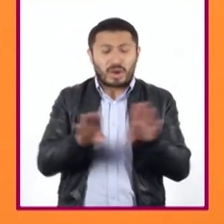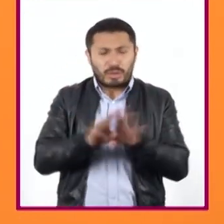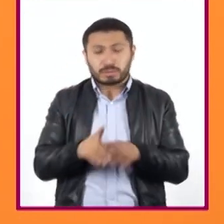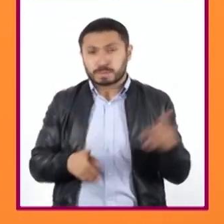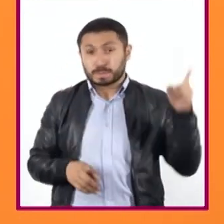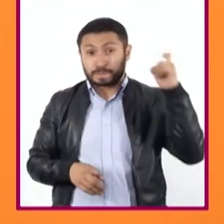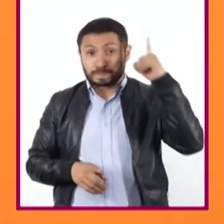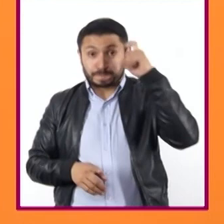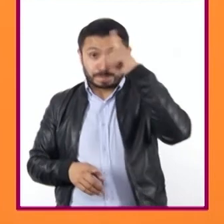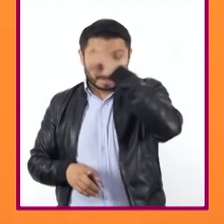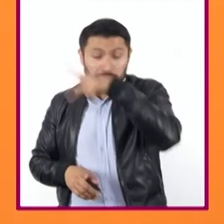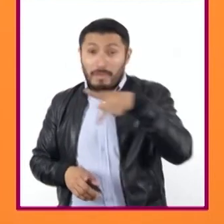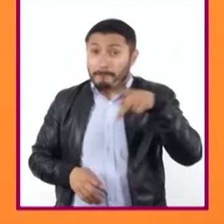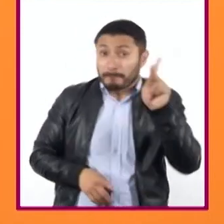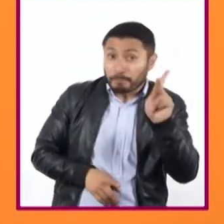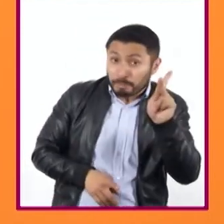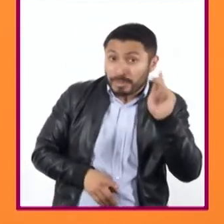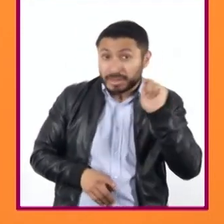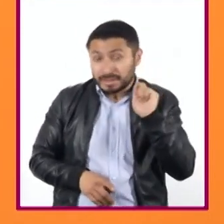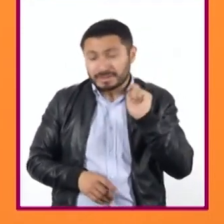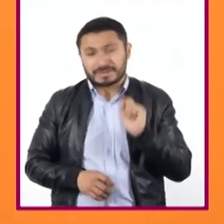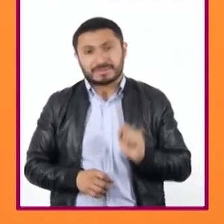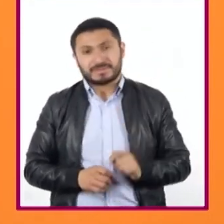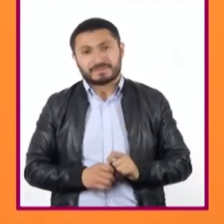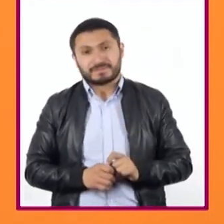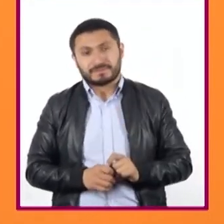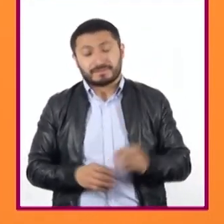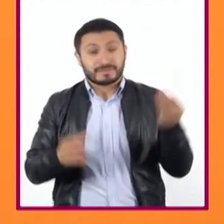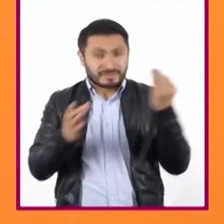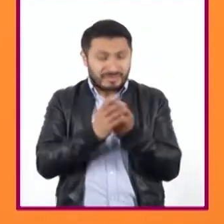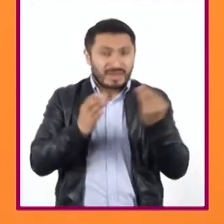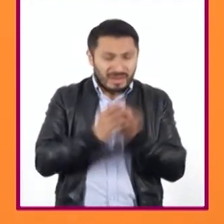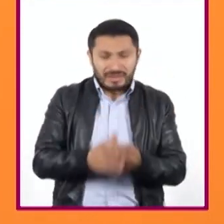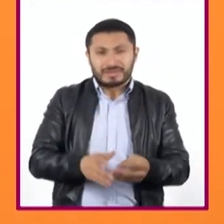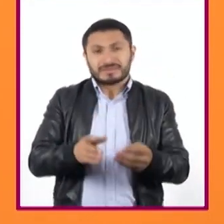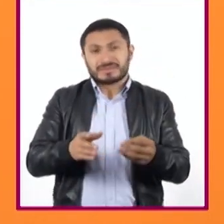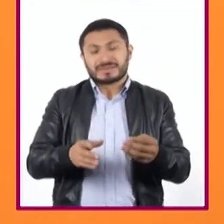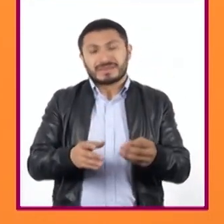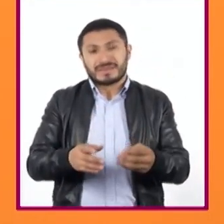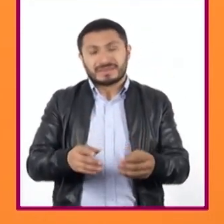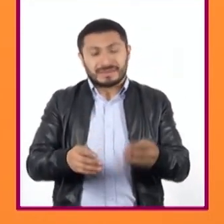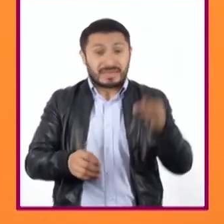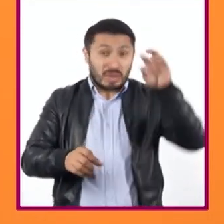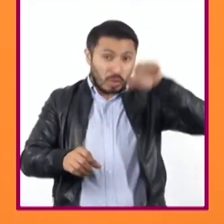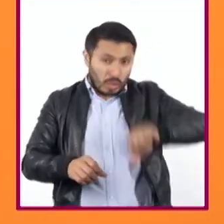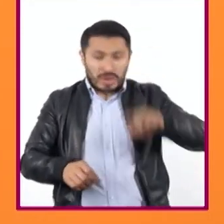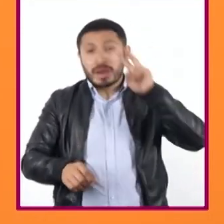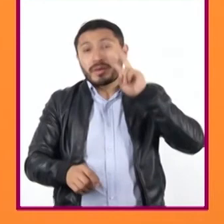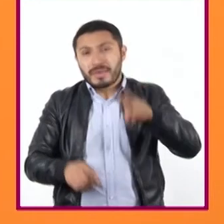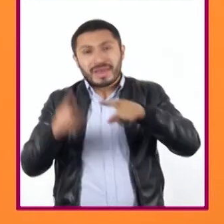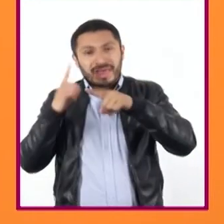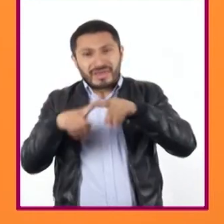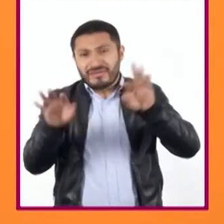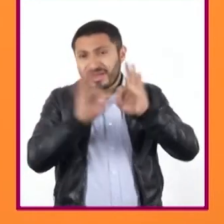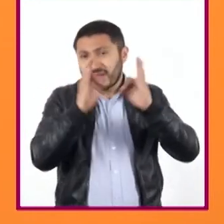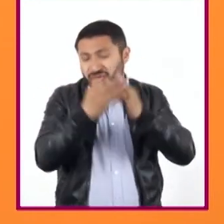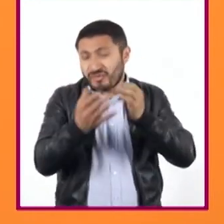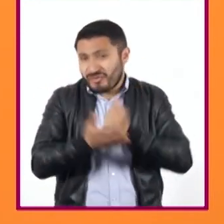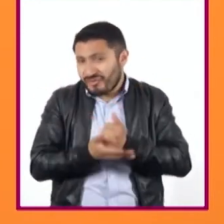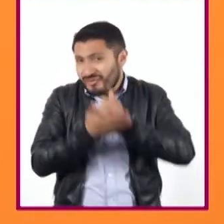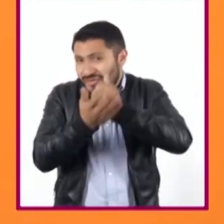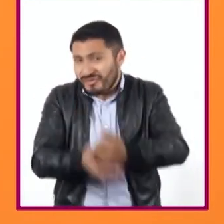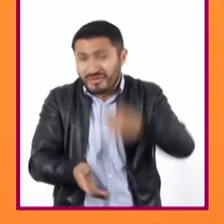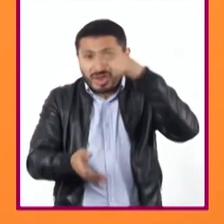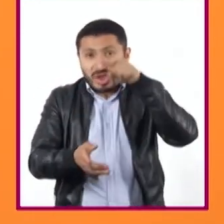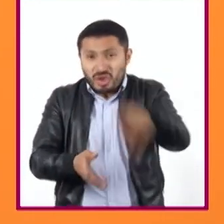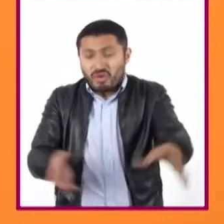complejos. Sin embargo, a lo largo de la sesión hemos visto diferentes estrategias que les pueden ayudar a